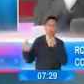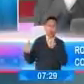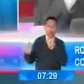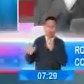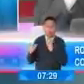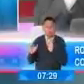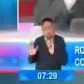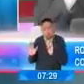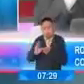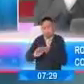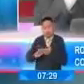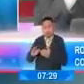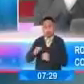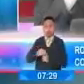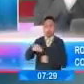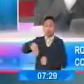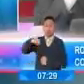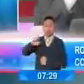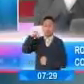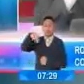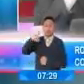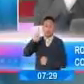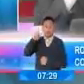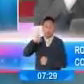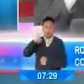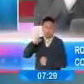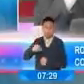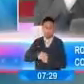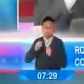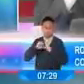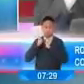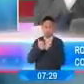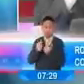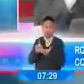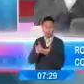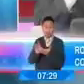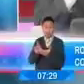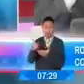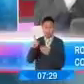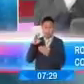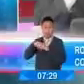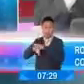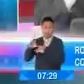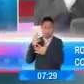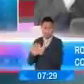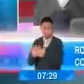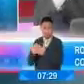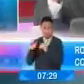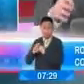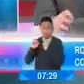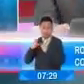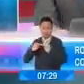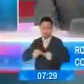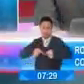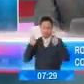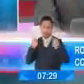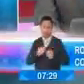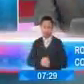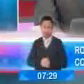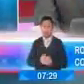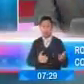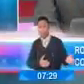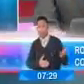entiendo que el señor Mendoza, privado de libertad, destituido de la Asamblea, quiera responder de algo. De alguna manera, llevándome a su fango,